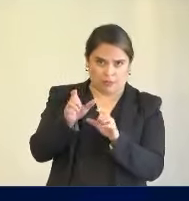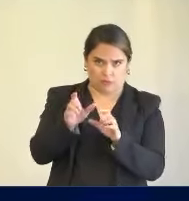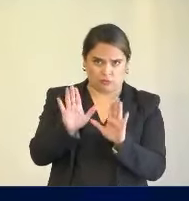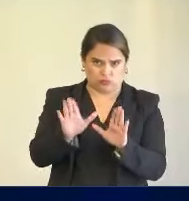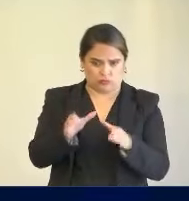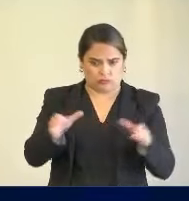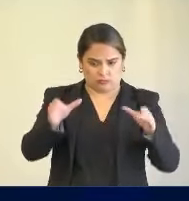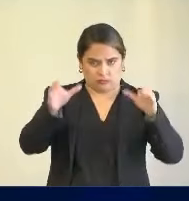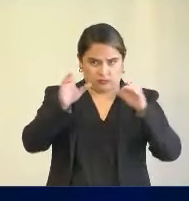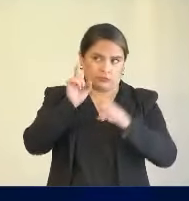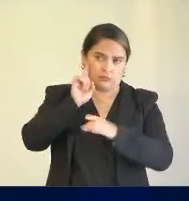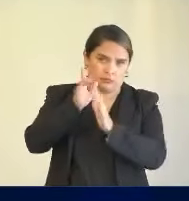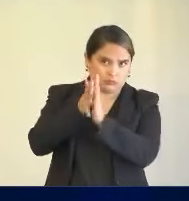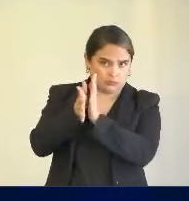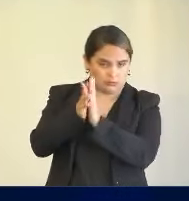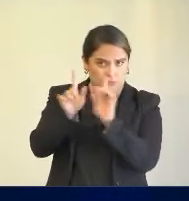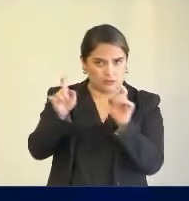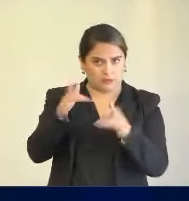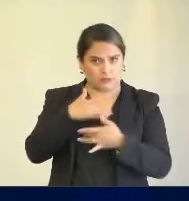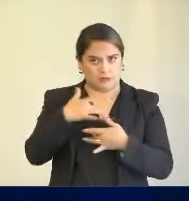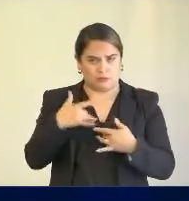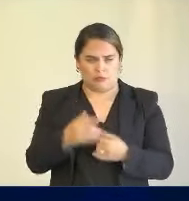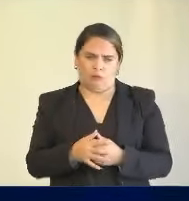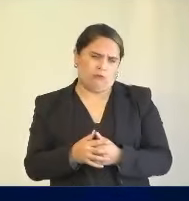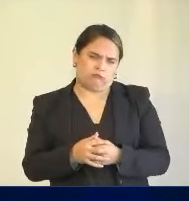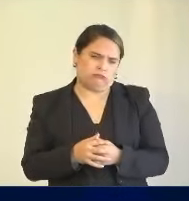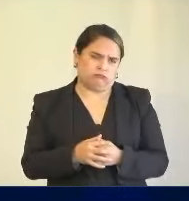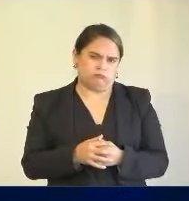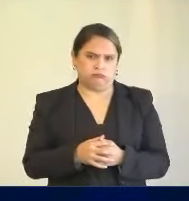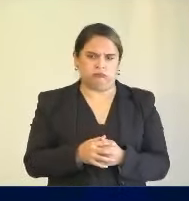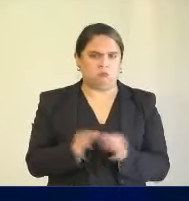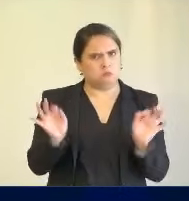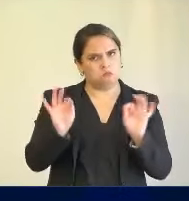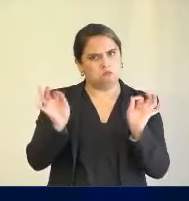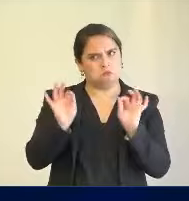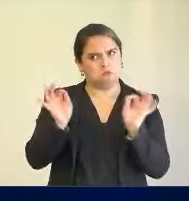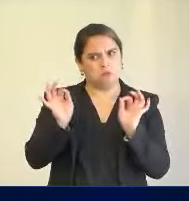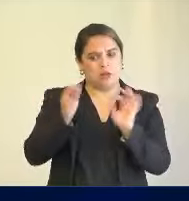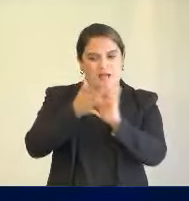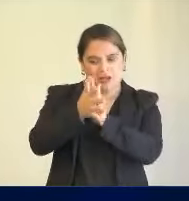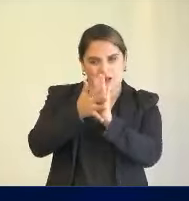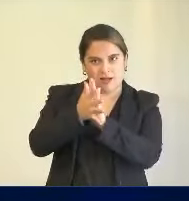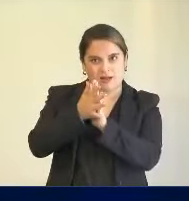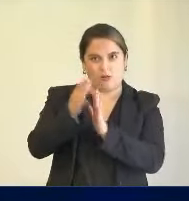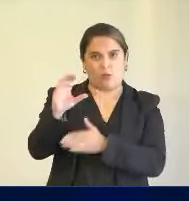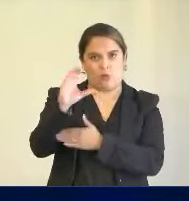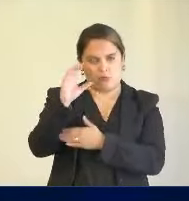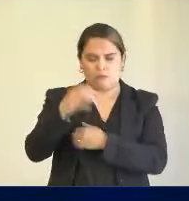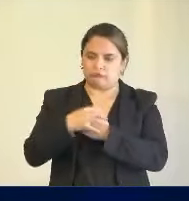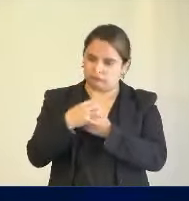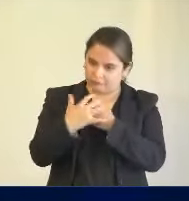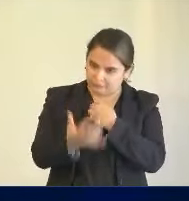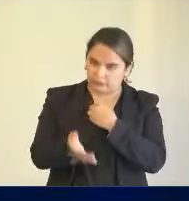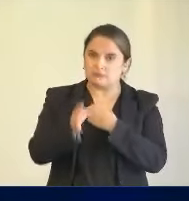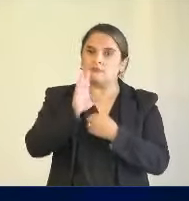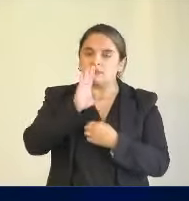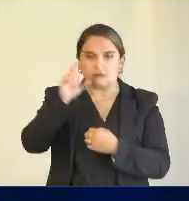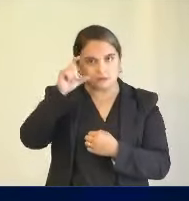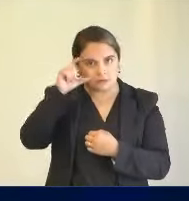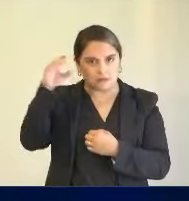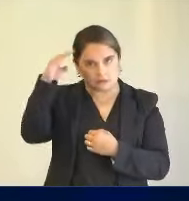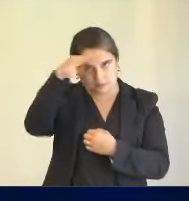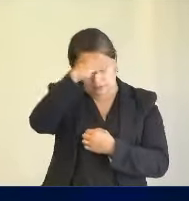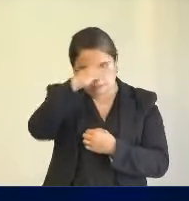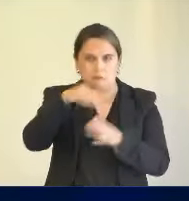Mire yo creo que si hay un gobernante que le ha dicho y ha hecho lo que le ha dicho al país es Petro desde que llegó ha impulsado su plan de gobierno